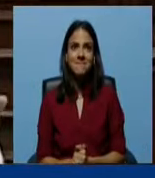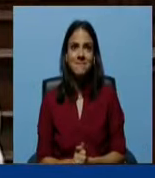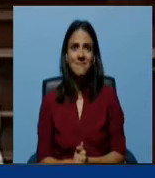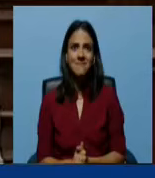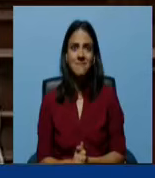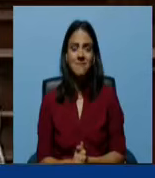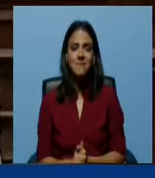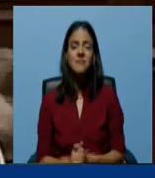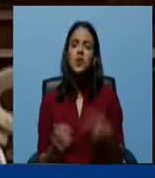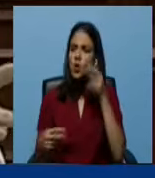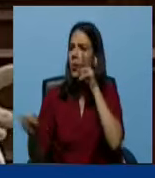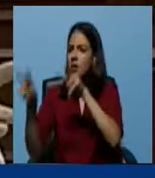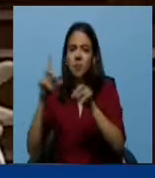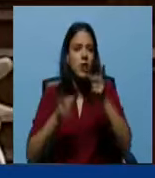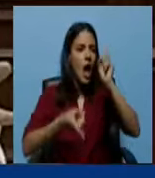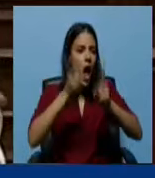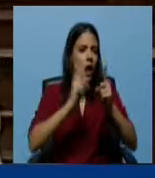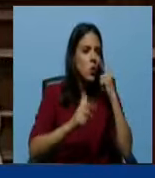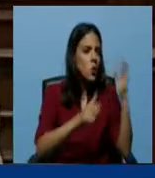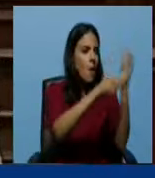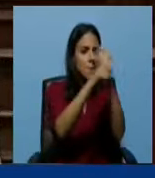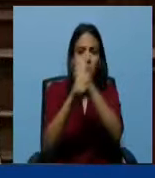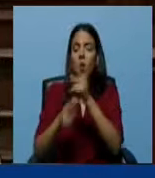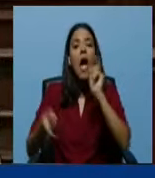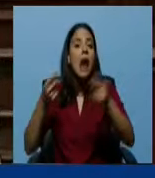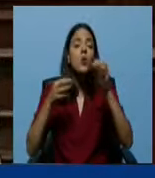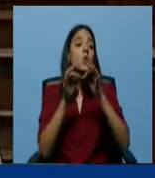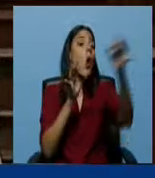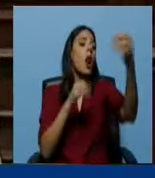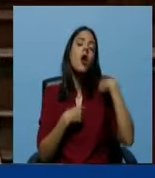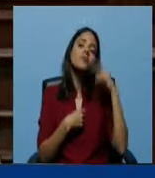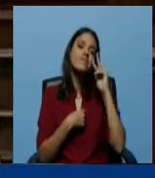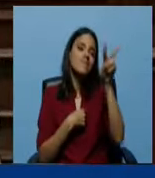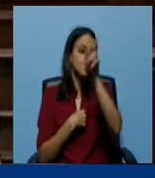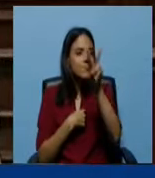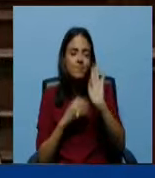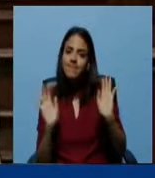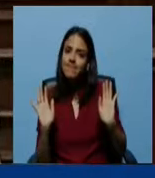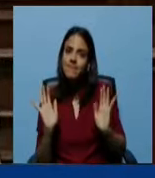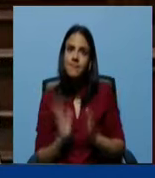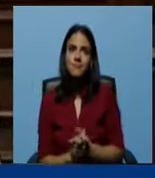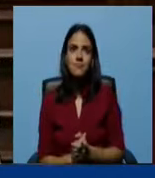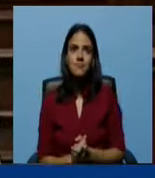entre los que puedo ver, pues, hay quienes no puedo ver desde aquí. Y